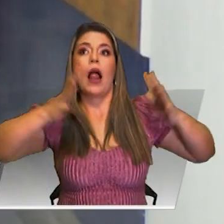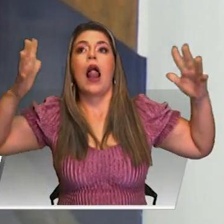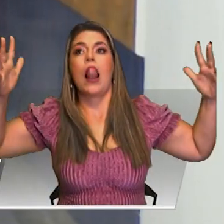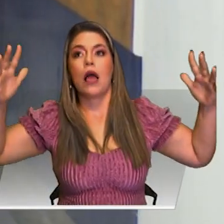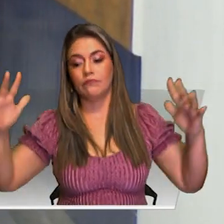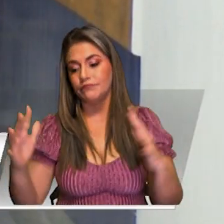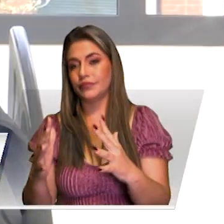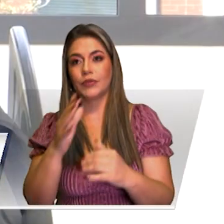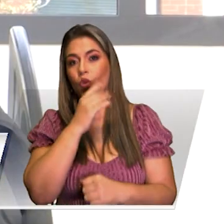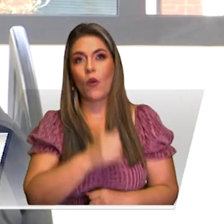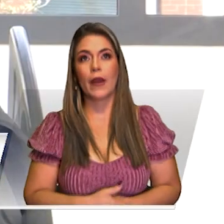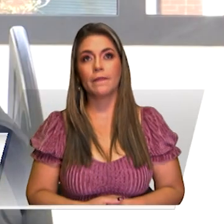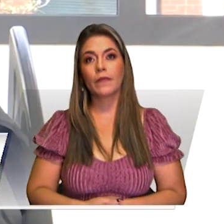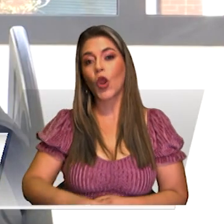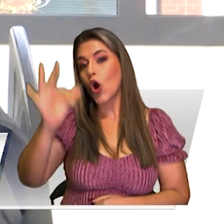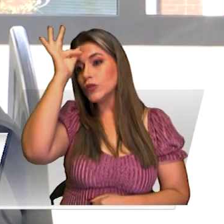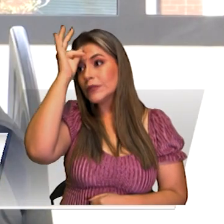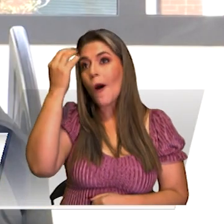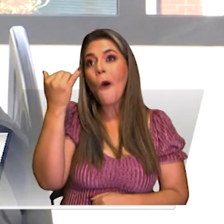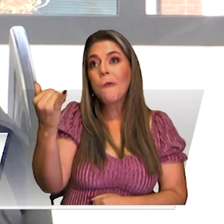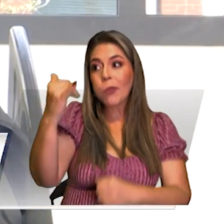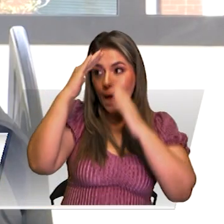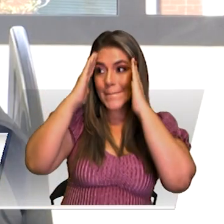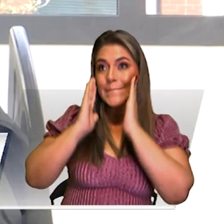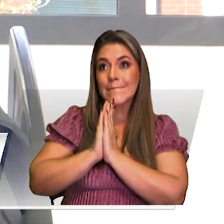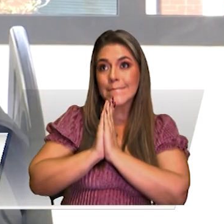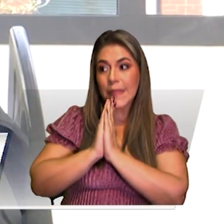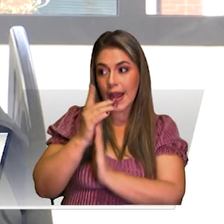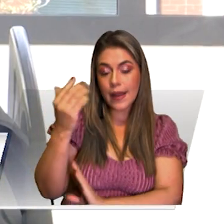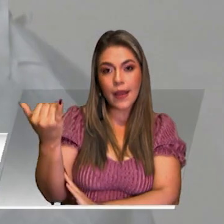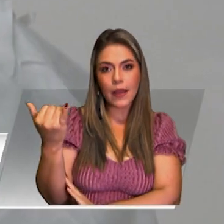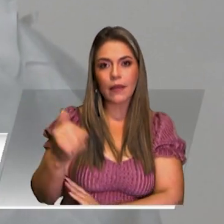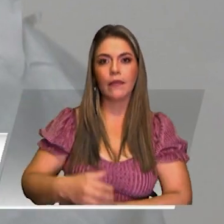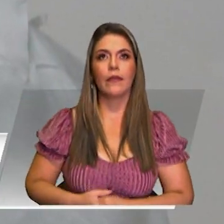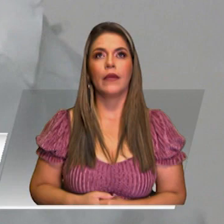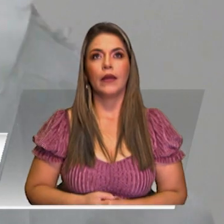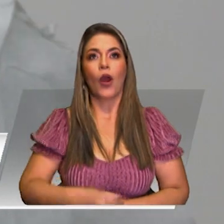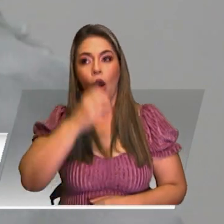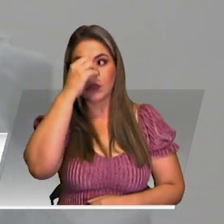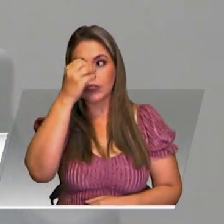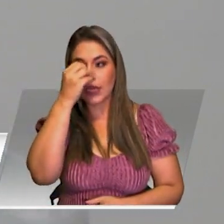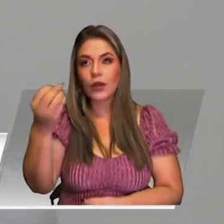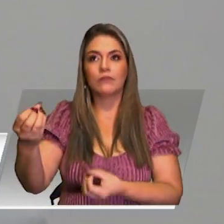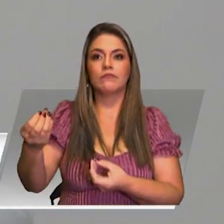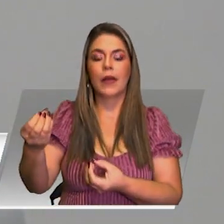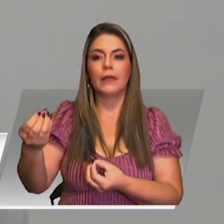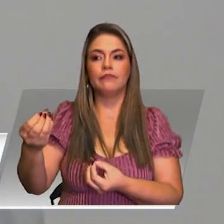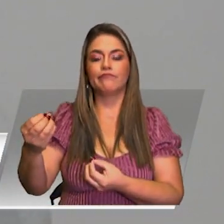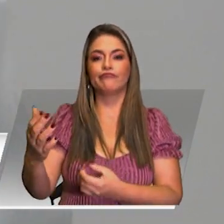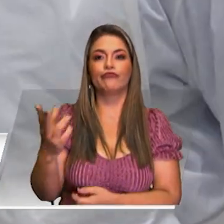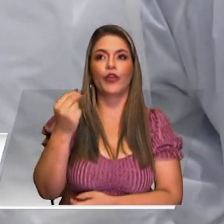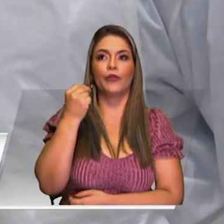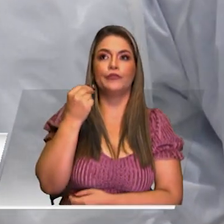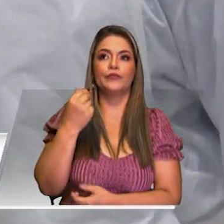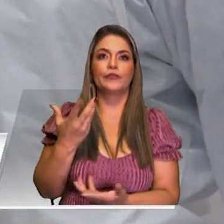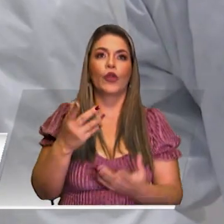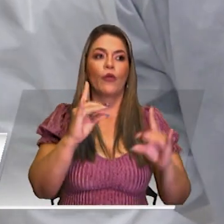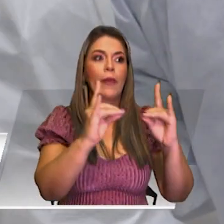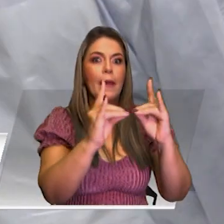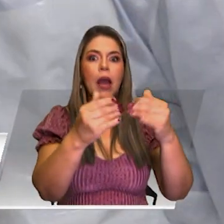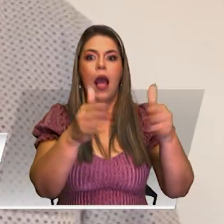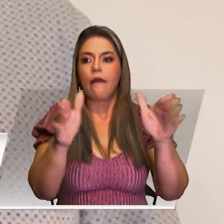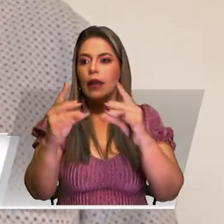Al Hospital La María le negaron la posibilidad de ampliar la capacidad del suministro debido a la expansión en el número de